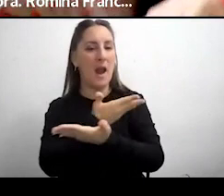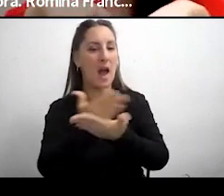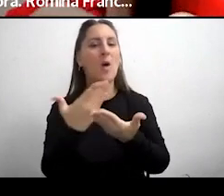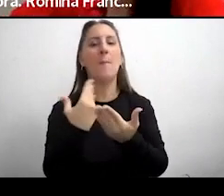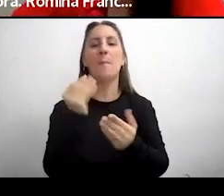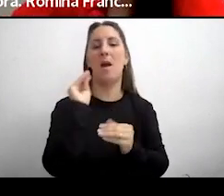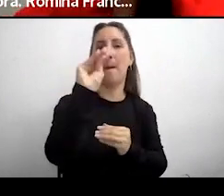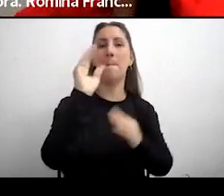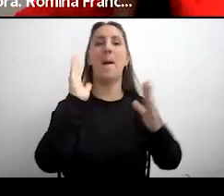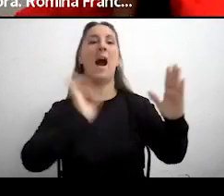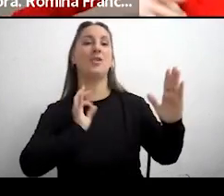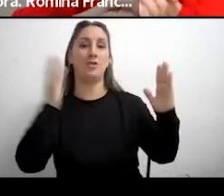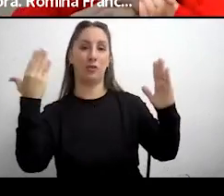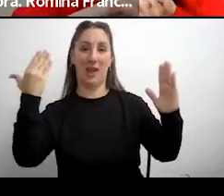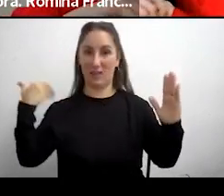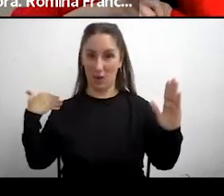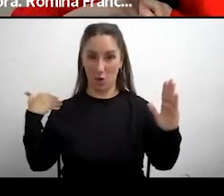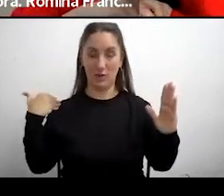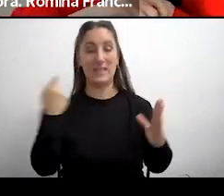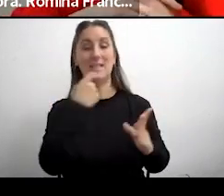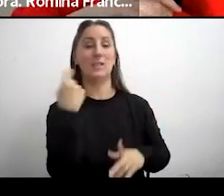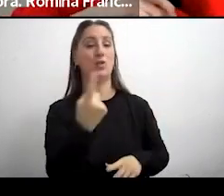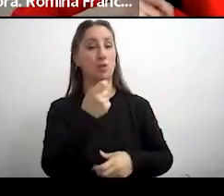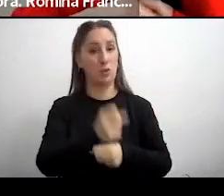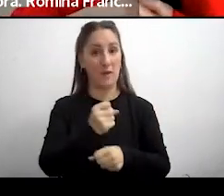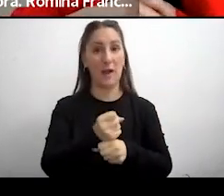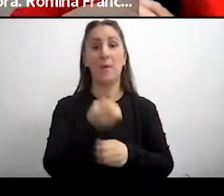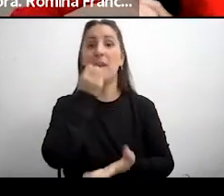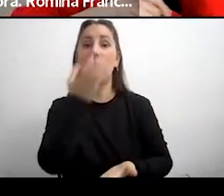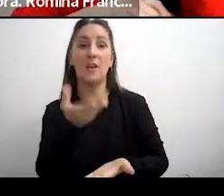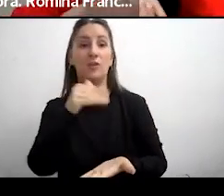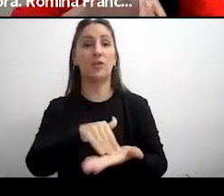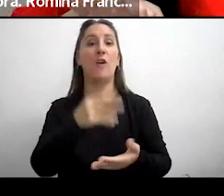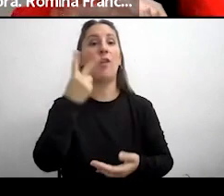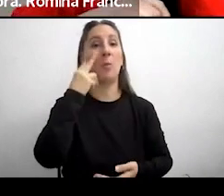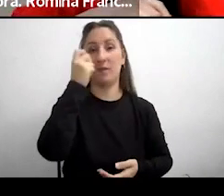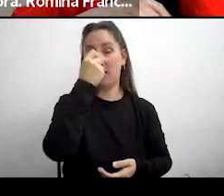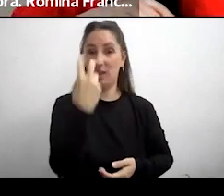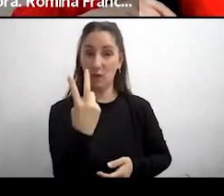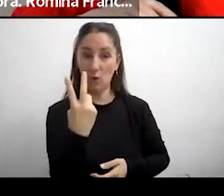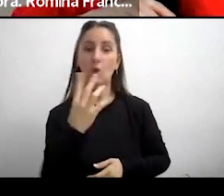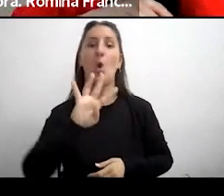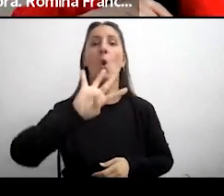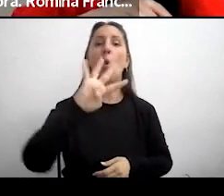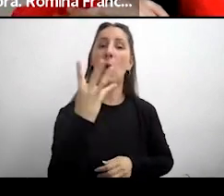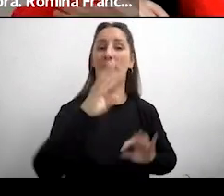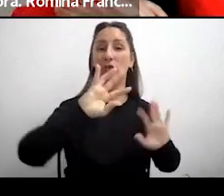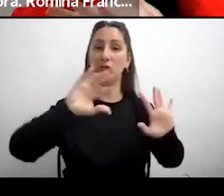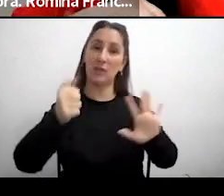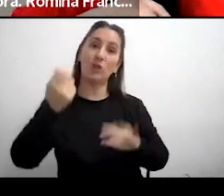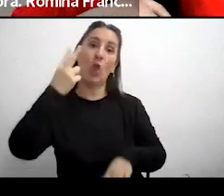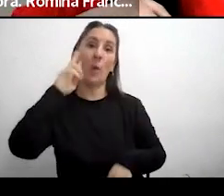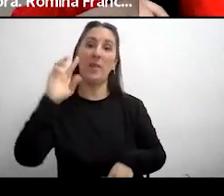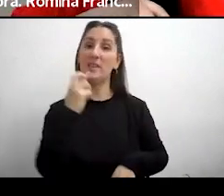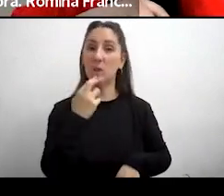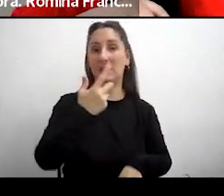de los periodos anteriores, que si estamos trabajando en una DECLA 2022 vamos a tener el cuarto sexto del 2019 y